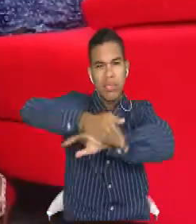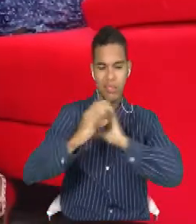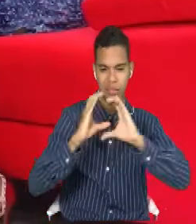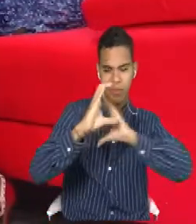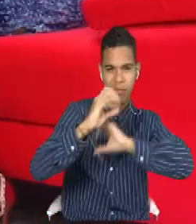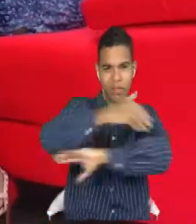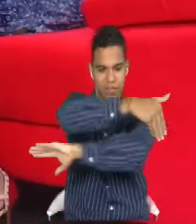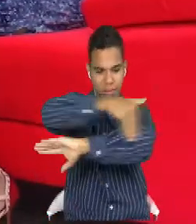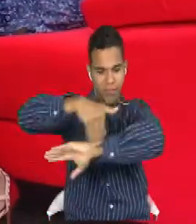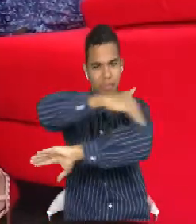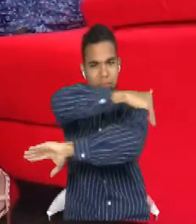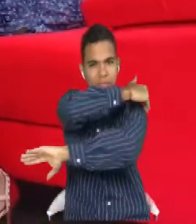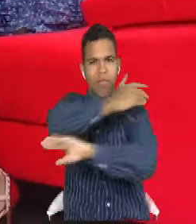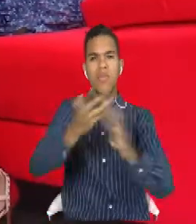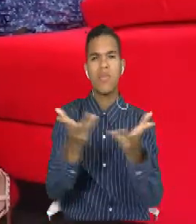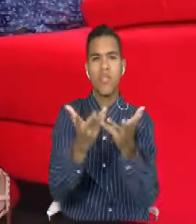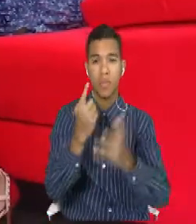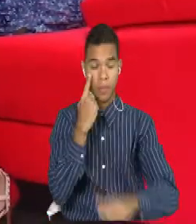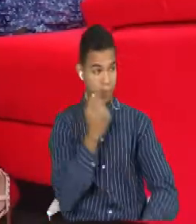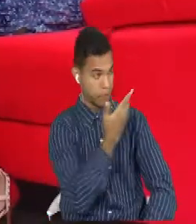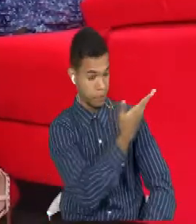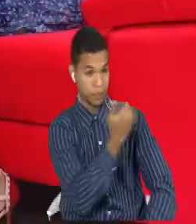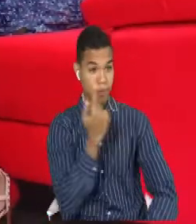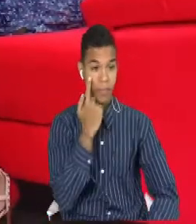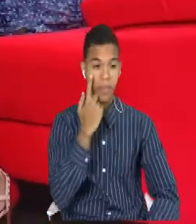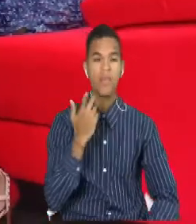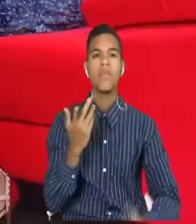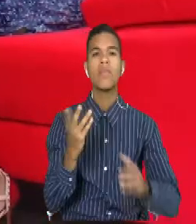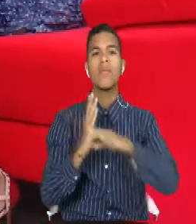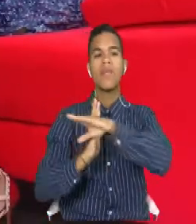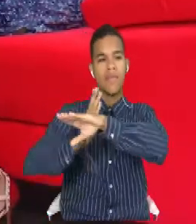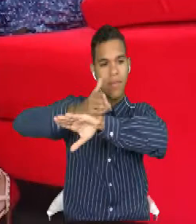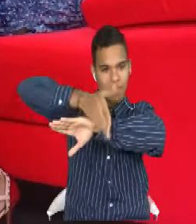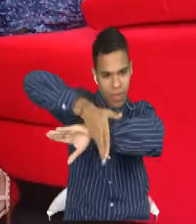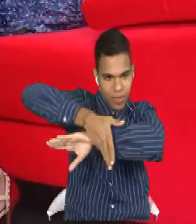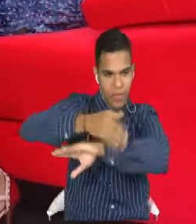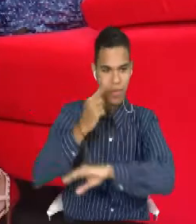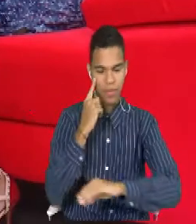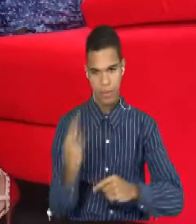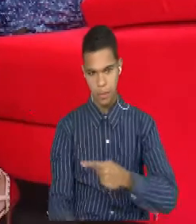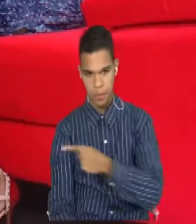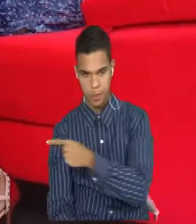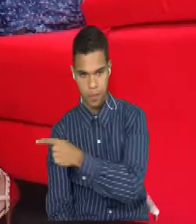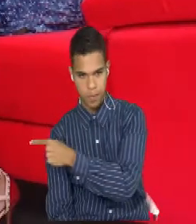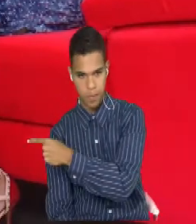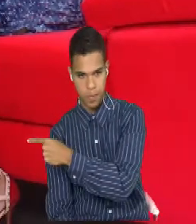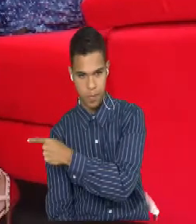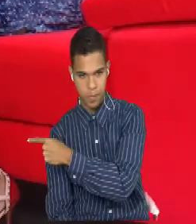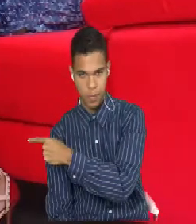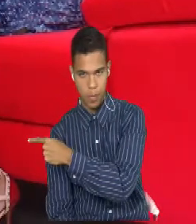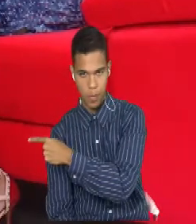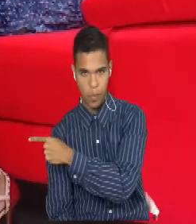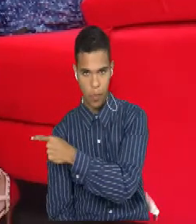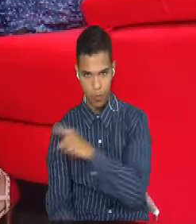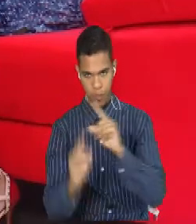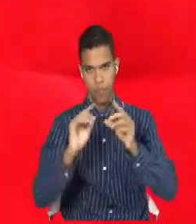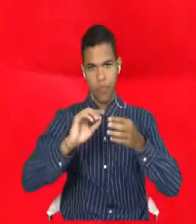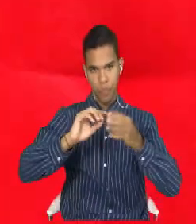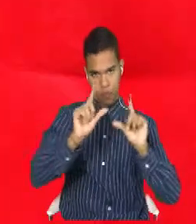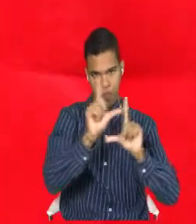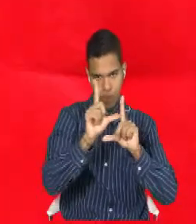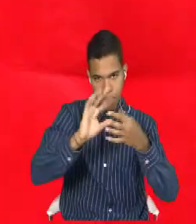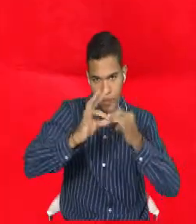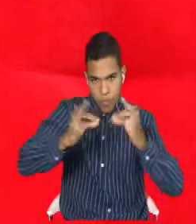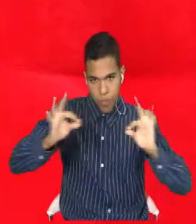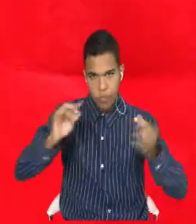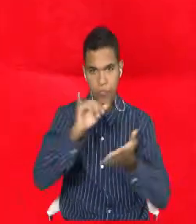podemos encontrarte. Claro que sí, en redes sociales estamos beautyqueens.nailspa con una sola S. En tanto en Instagram